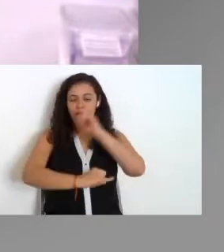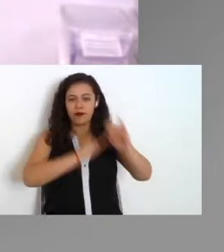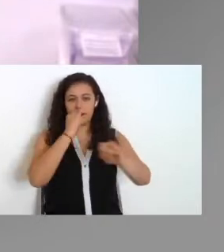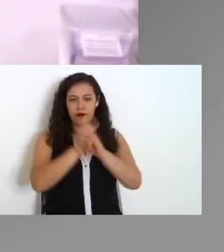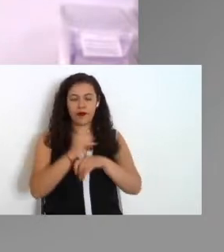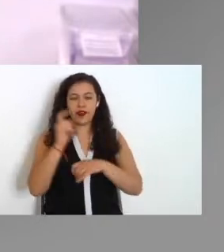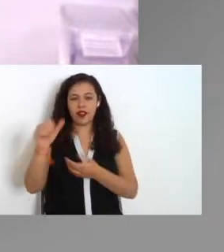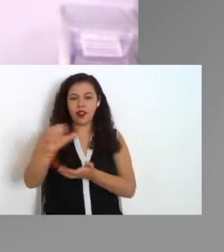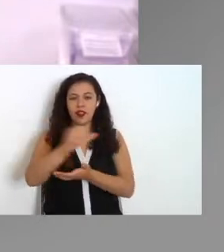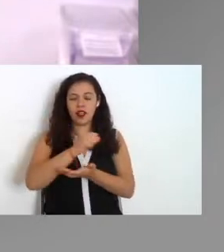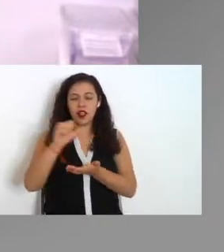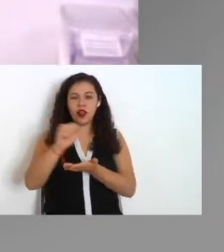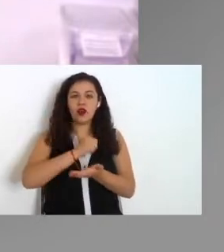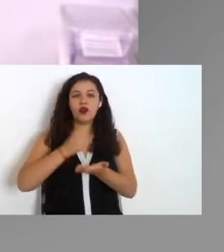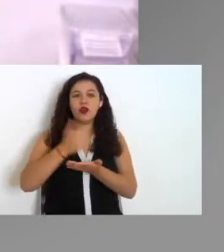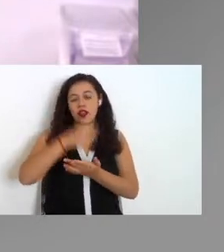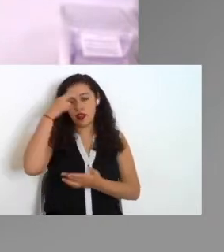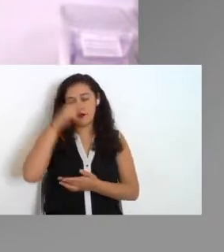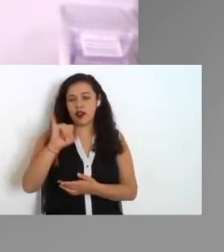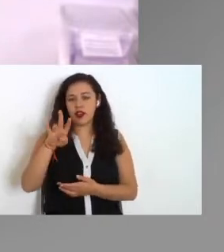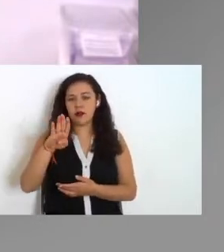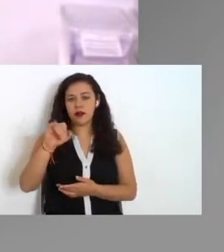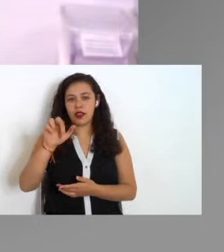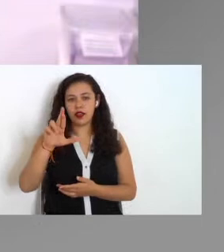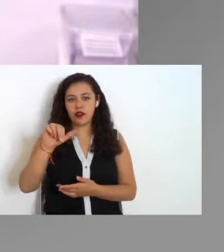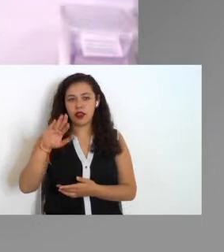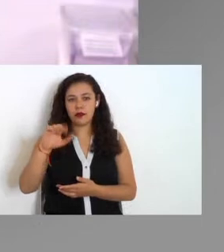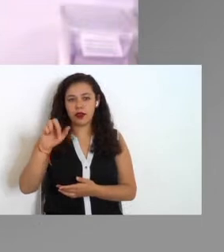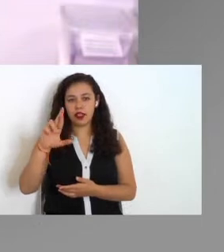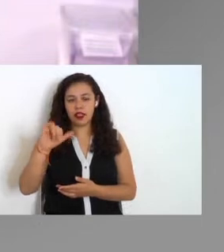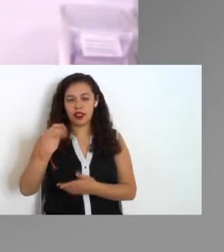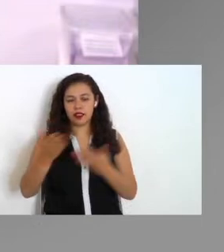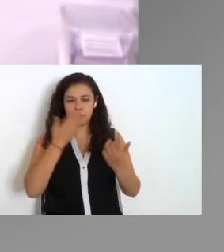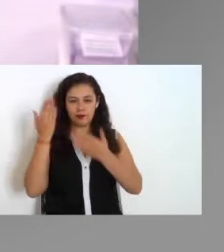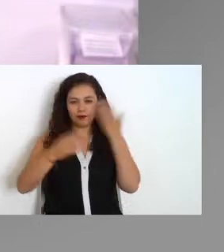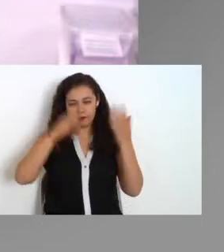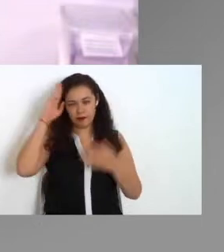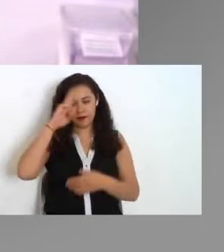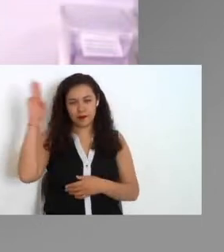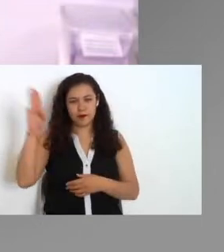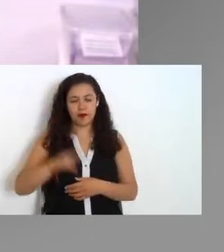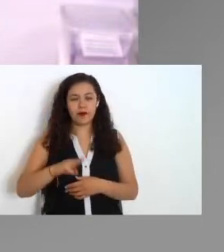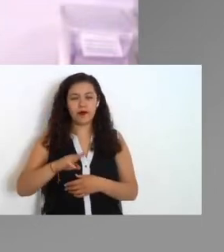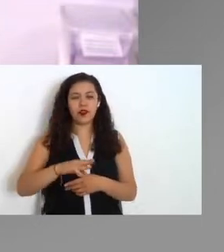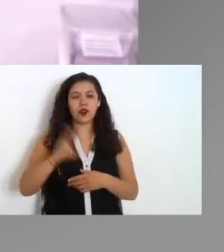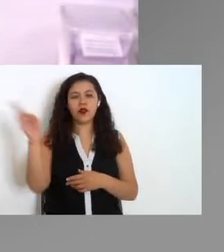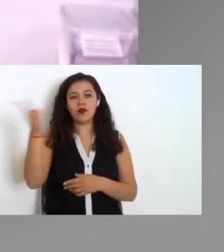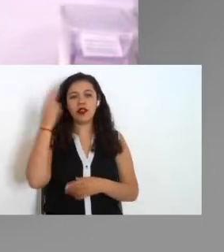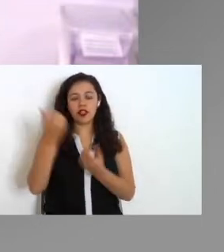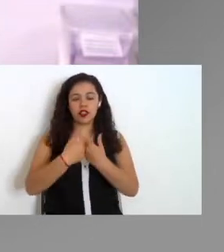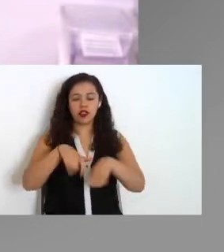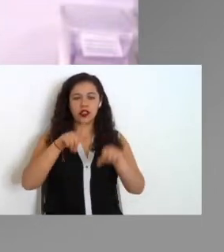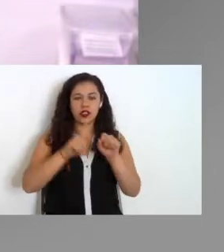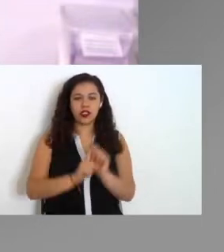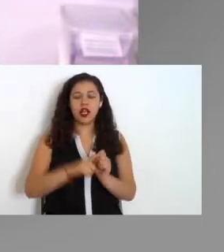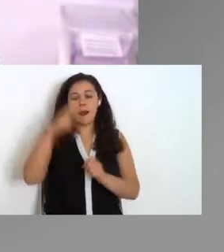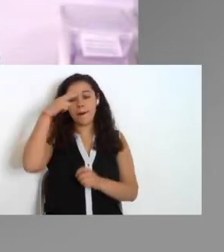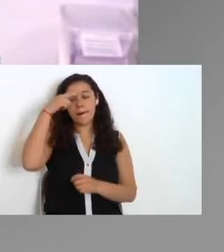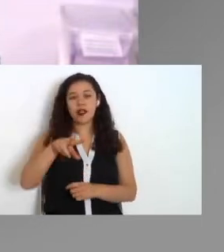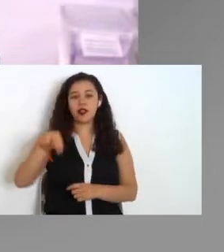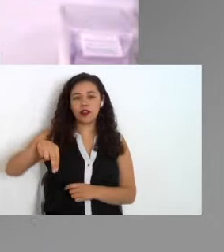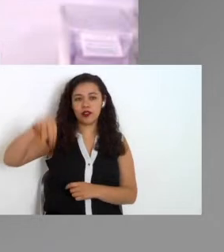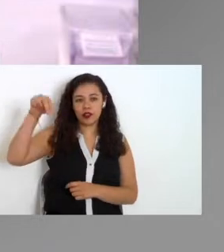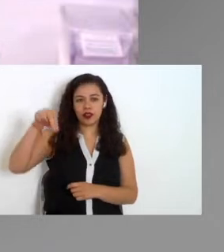Iberoamericana Ciudad de México y estudiante de la Maestría en Responsabilidad Social en la Universidad de Anáhuac, México Norte. Bienvenida. La